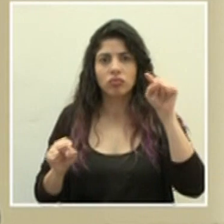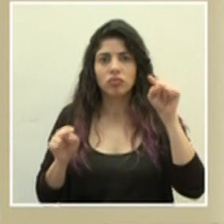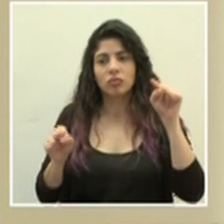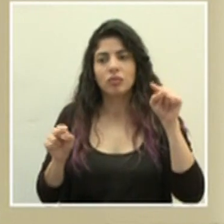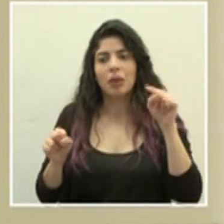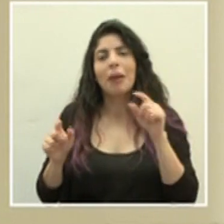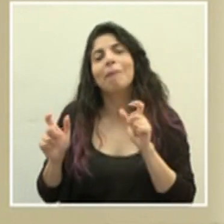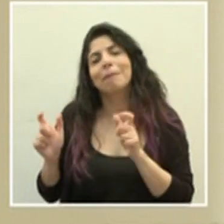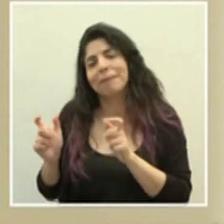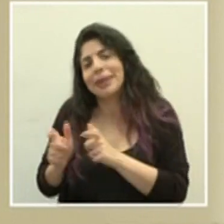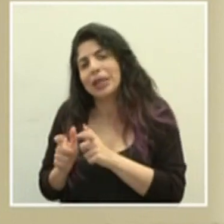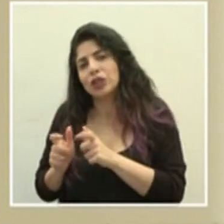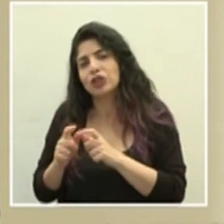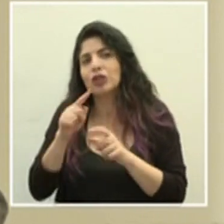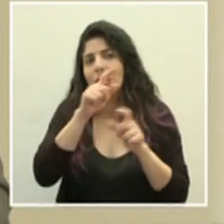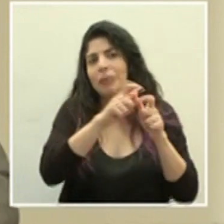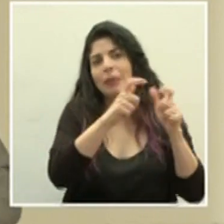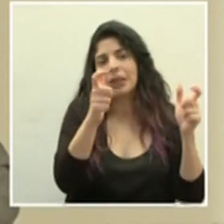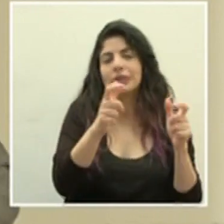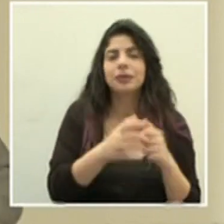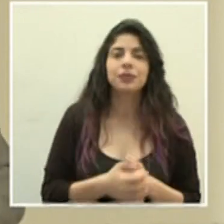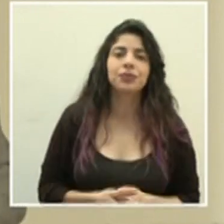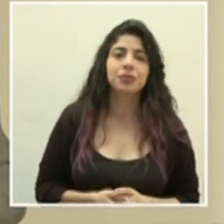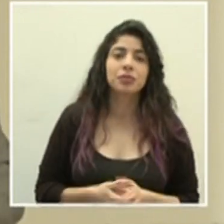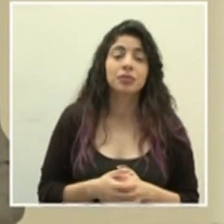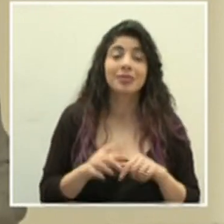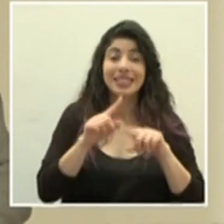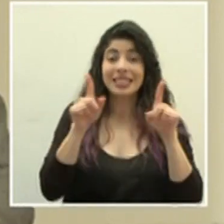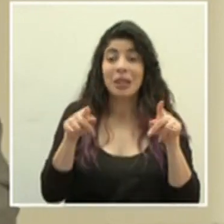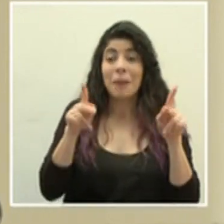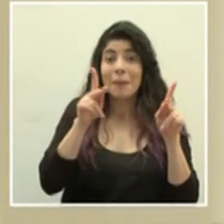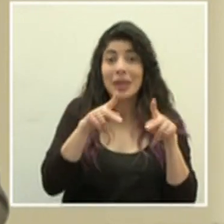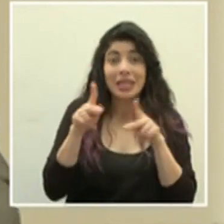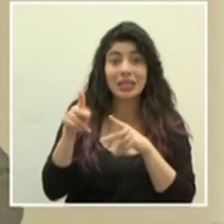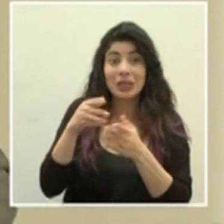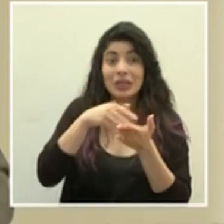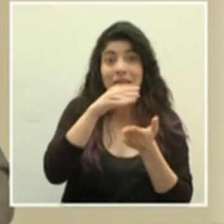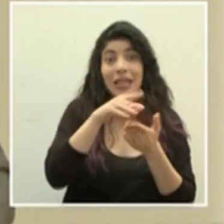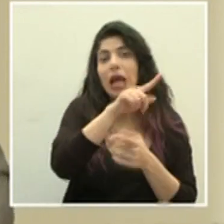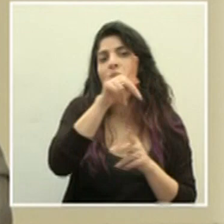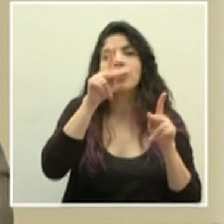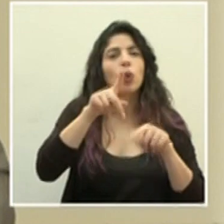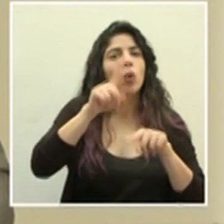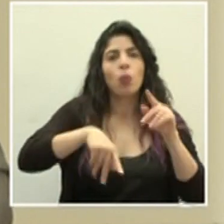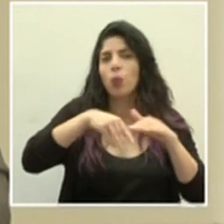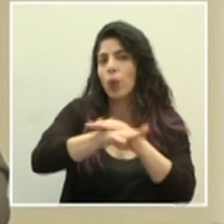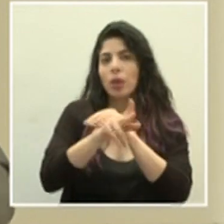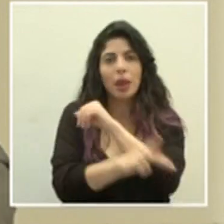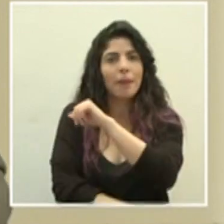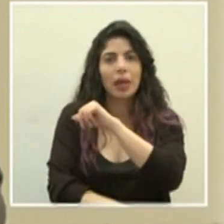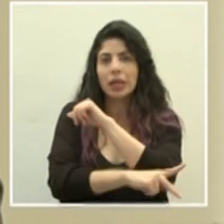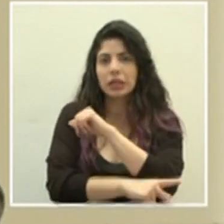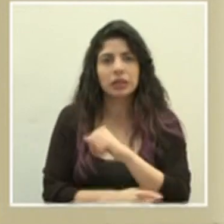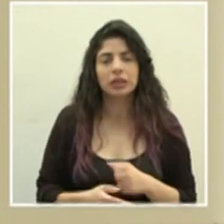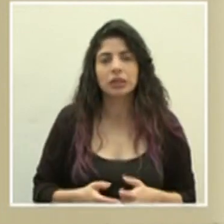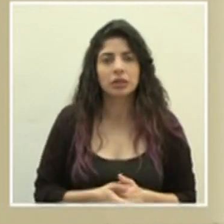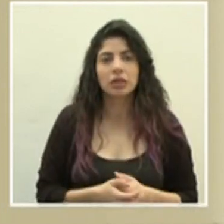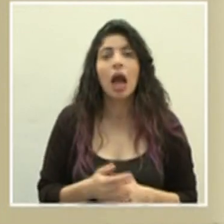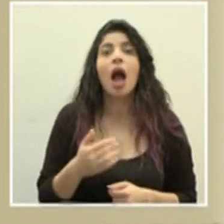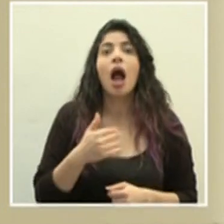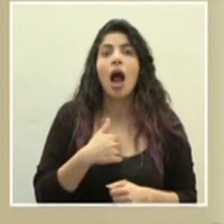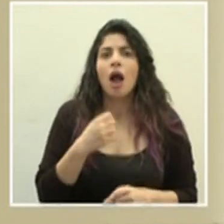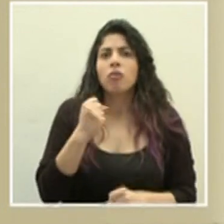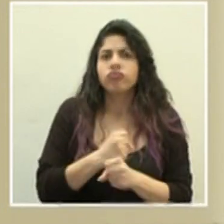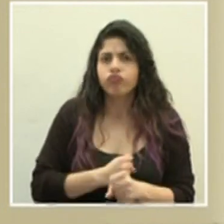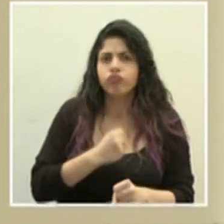en menor grado. Esas personas no ingresan al país. Hay un